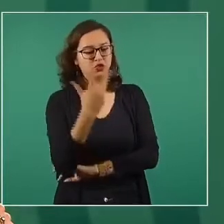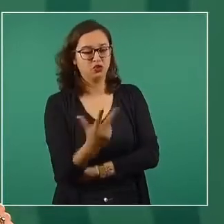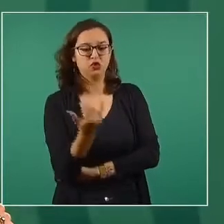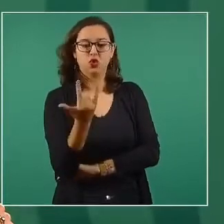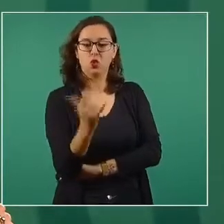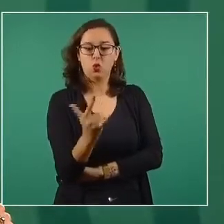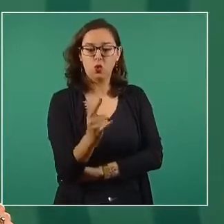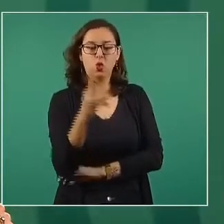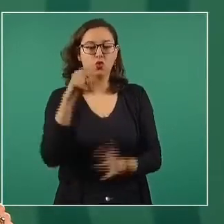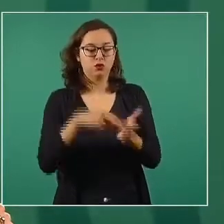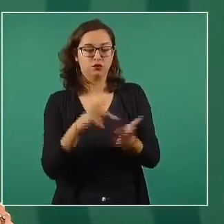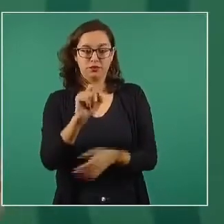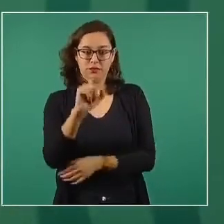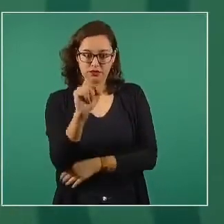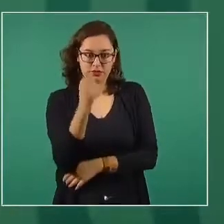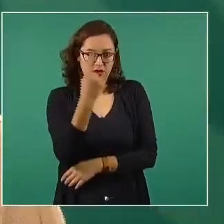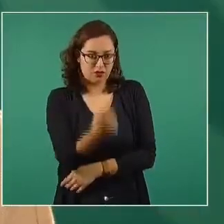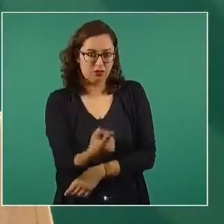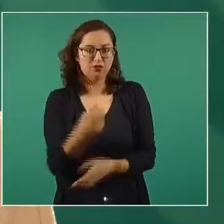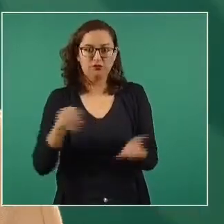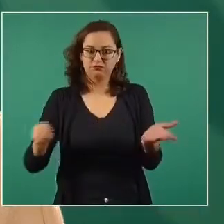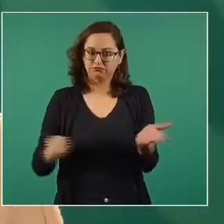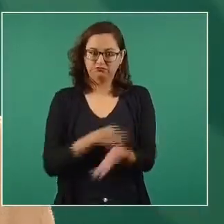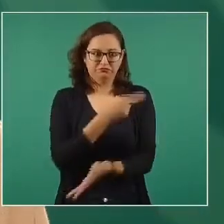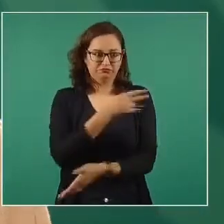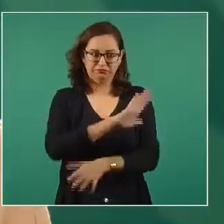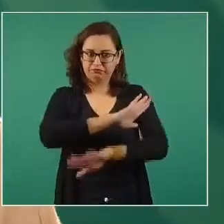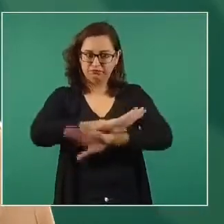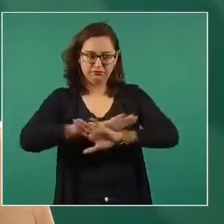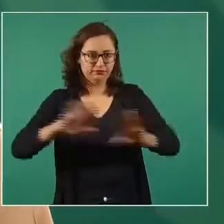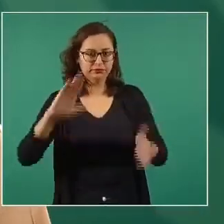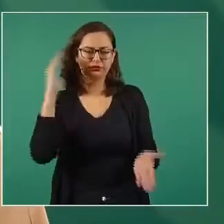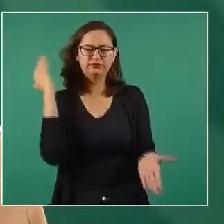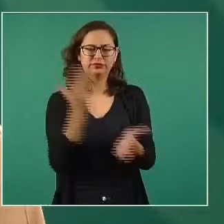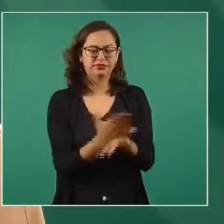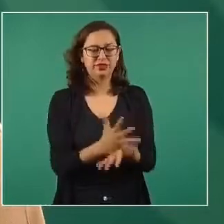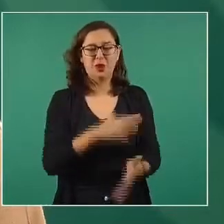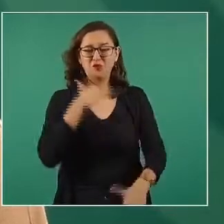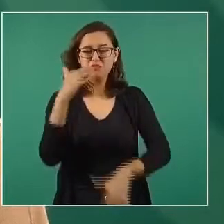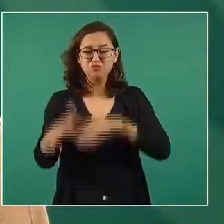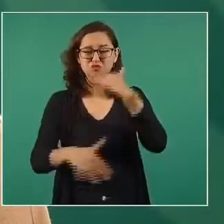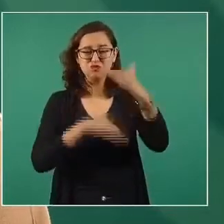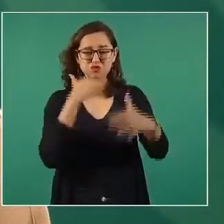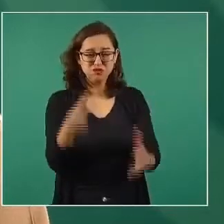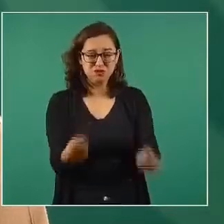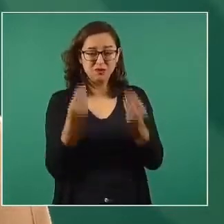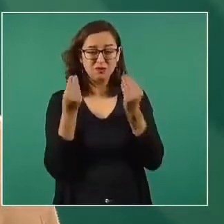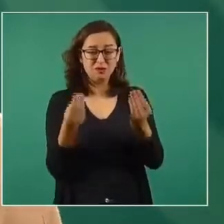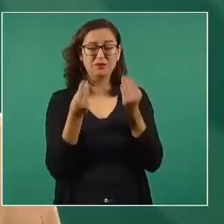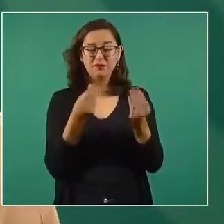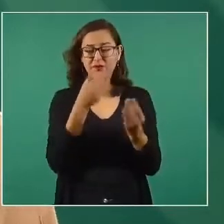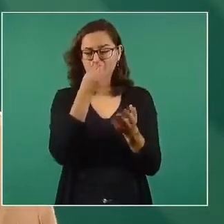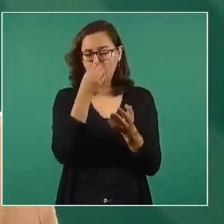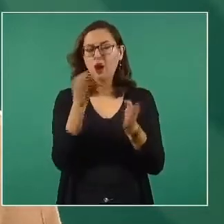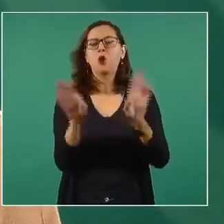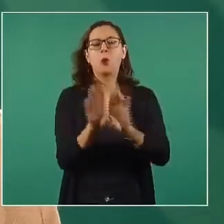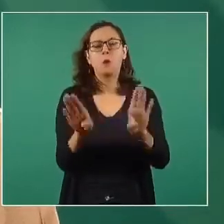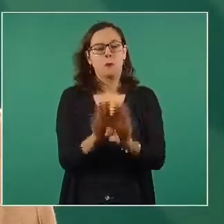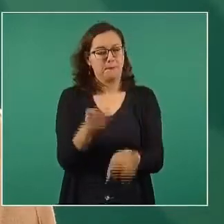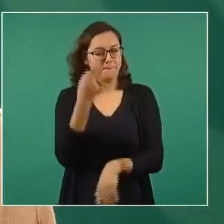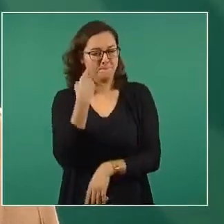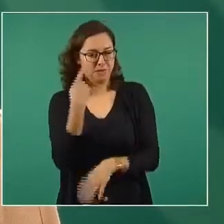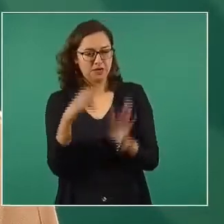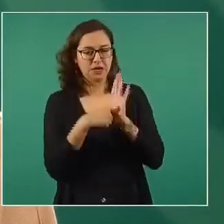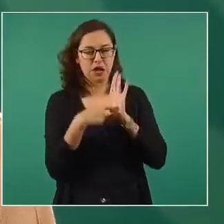julio de 2021. Solo pongamos algunos ejemplos de esa corrupción de gobernadores y presidentes municipales